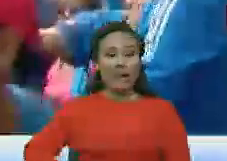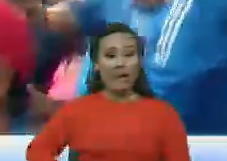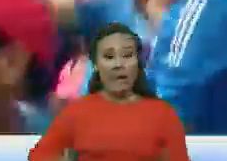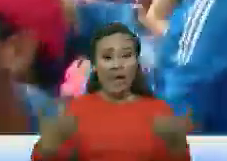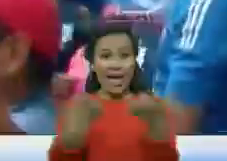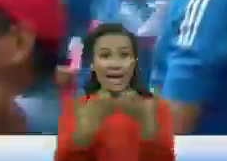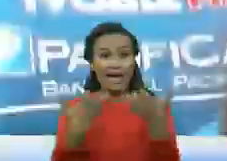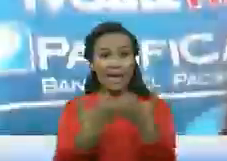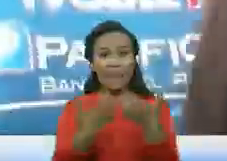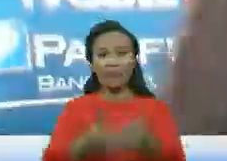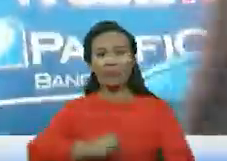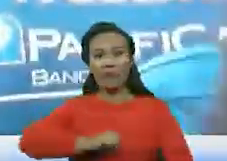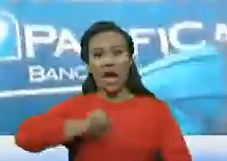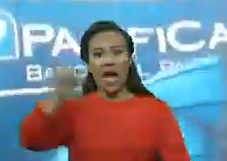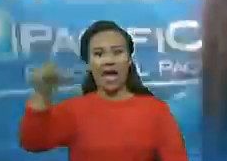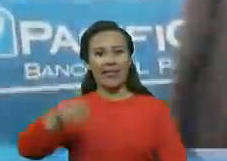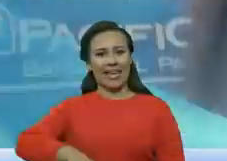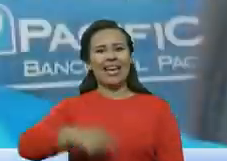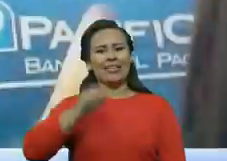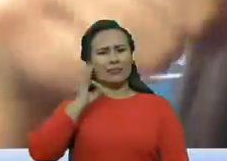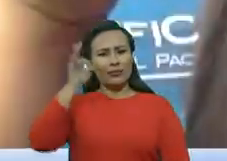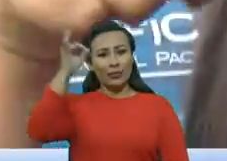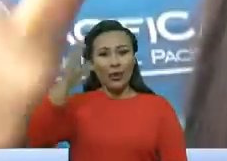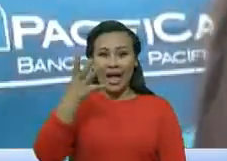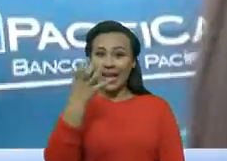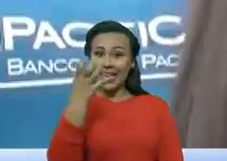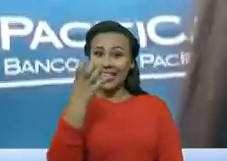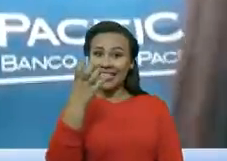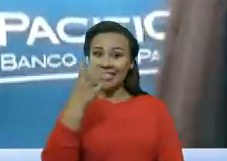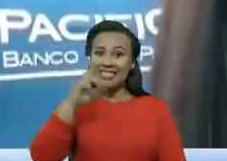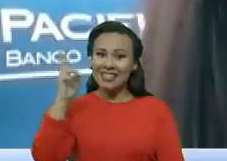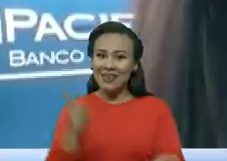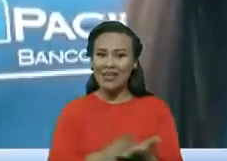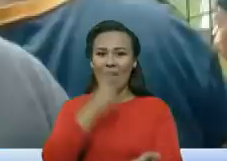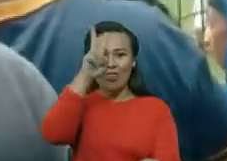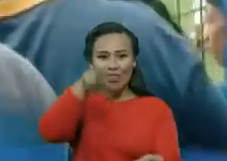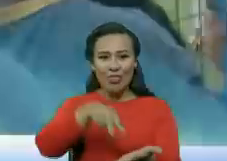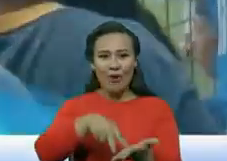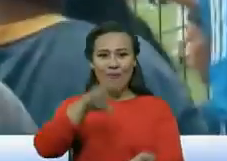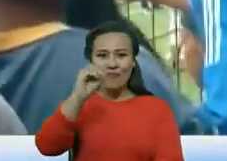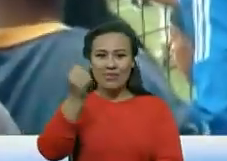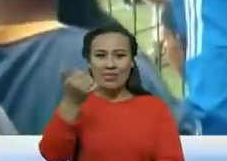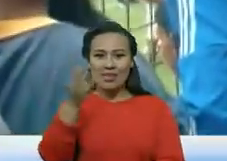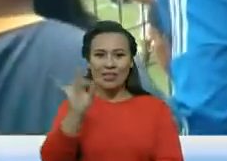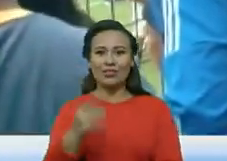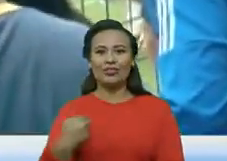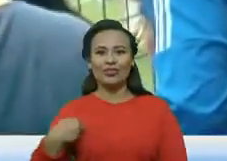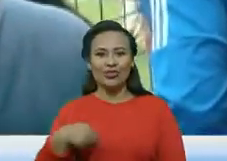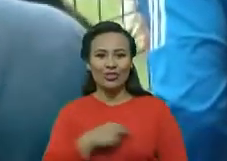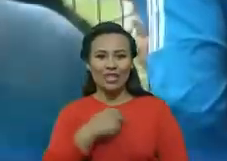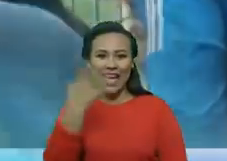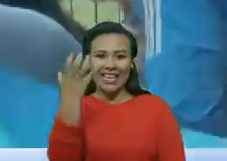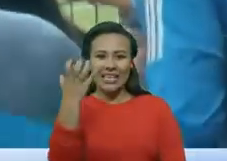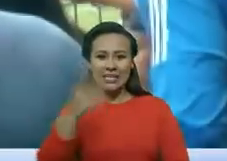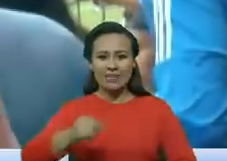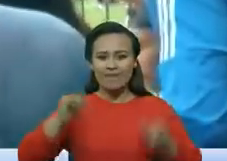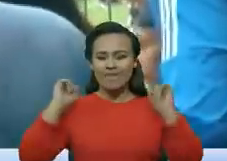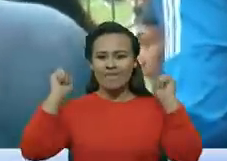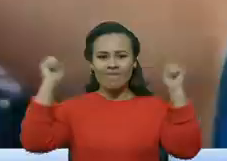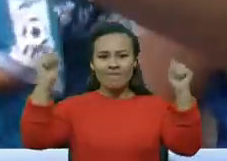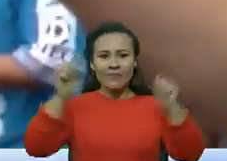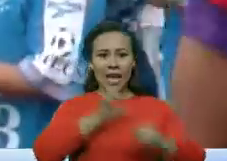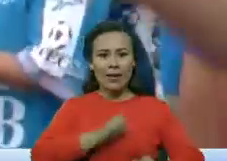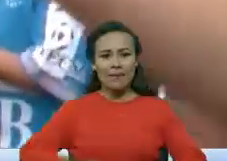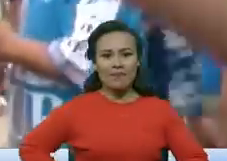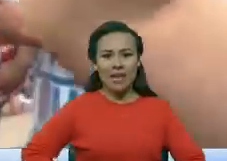esta temporada. Vamos por la 15 de ley, vamos por la 15. 2018, sí. Lo mejor, el bombillo, grande, como siempre.